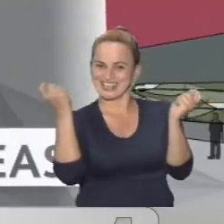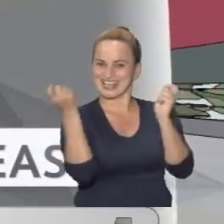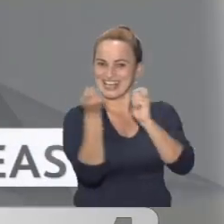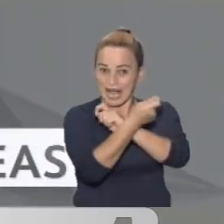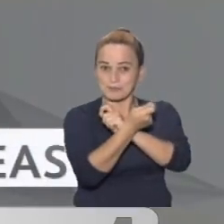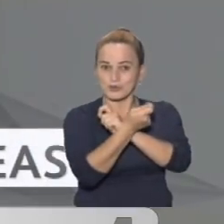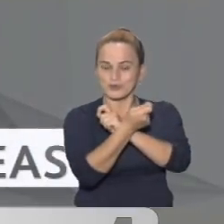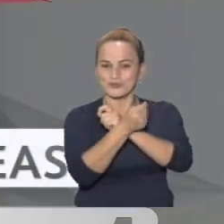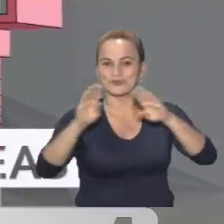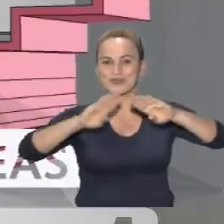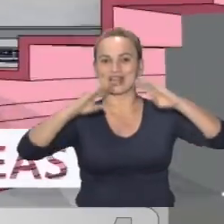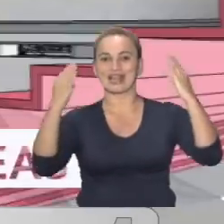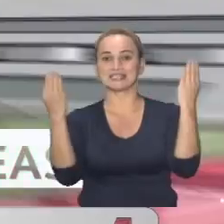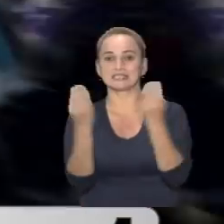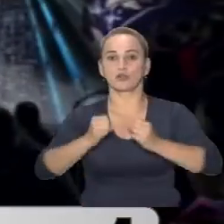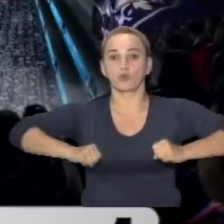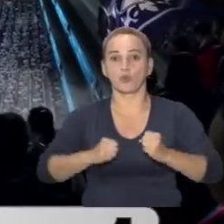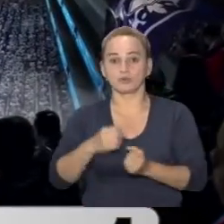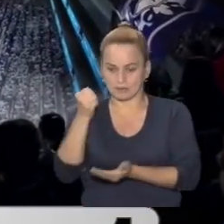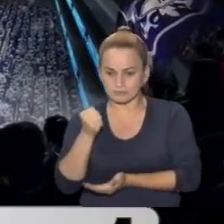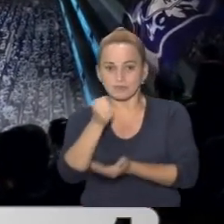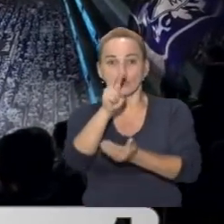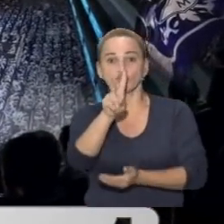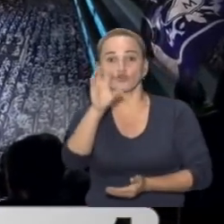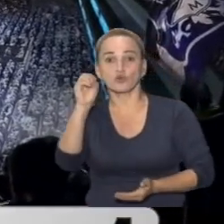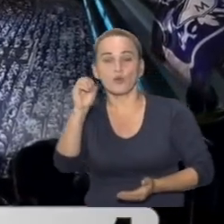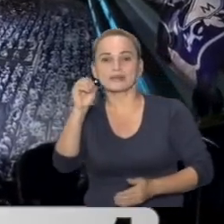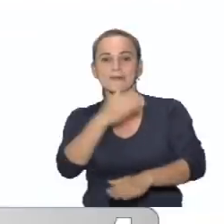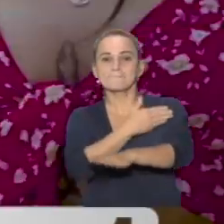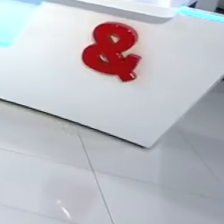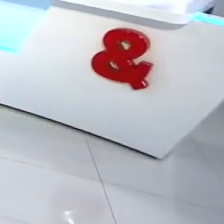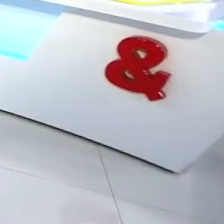de 250 millones de dólares. Ya volvemos.